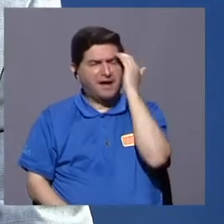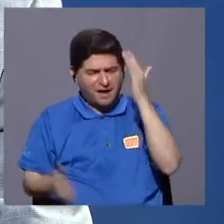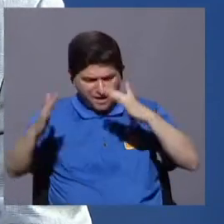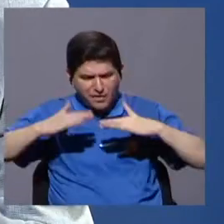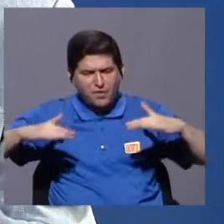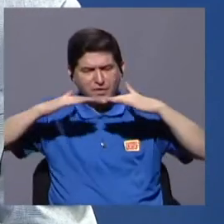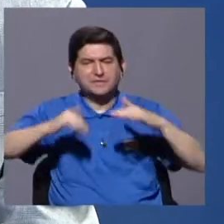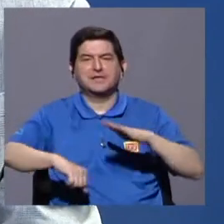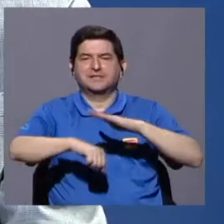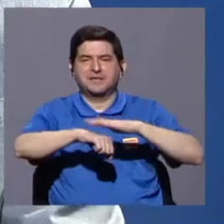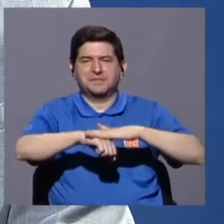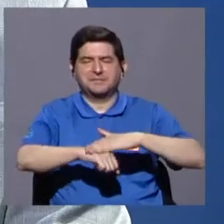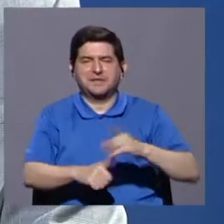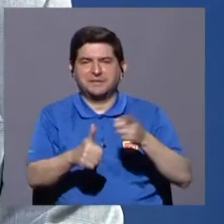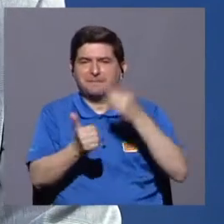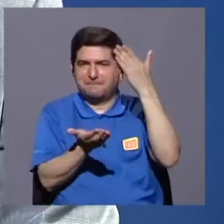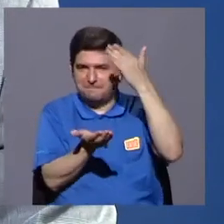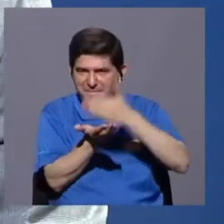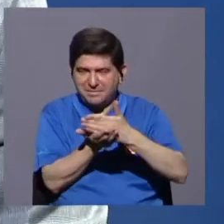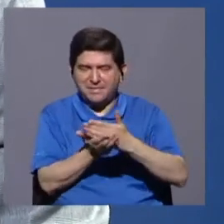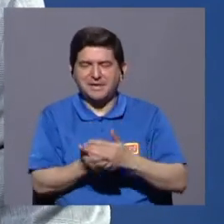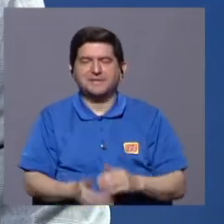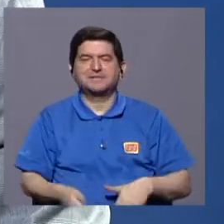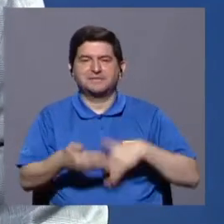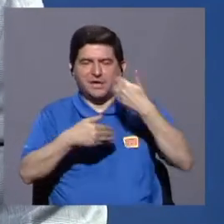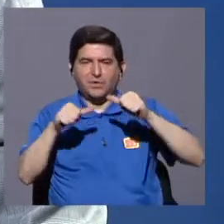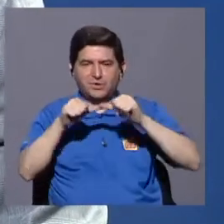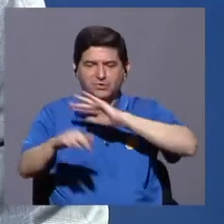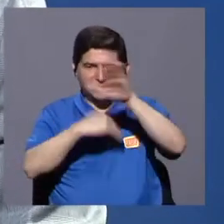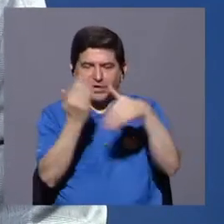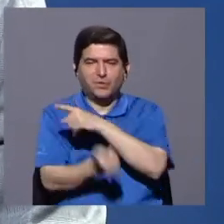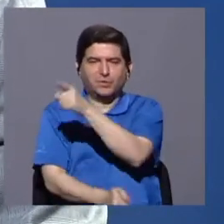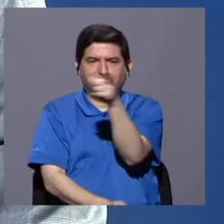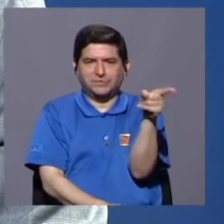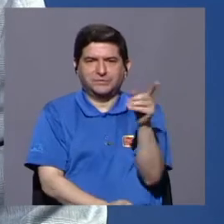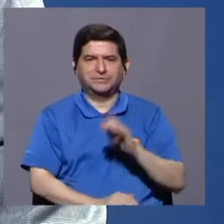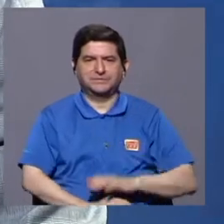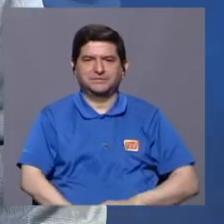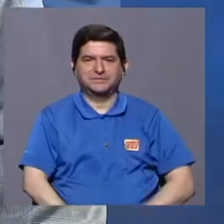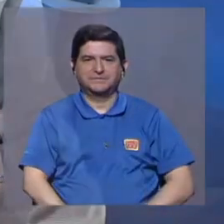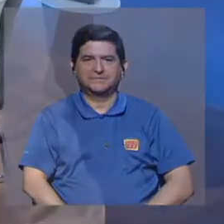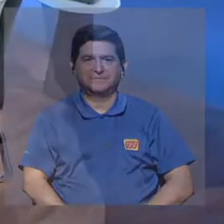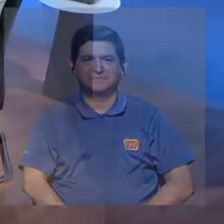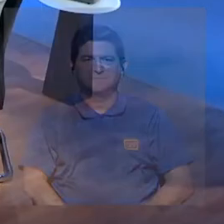¿verdad? Permítame hacer una primera pausa, ya regresamos con todas y todos ustedes.